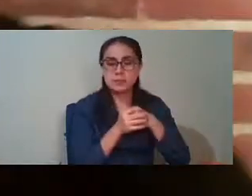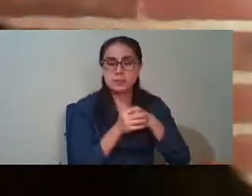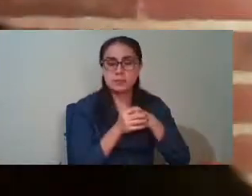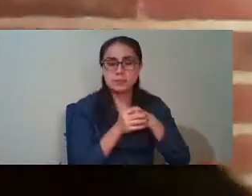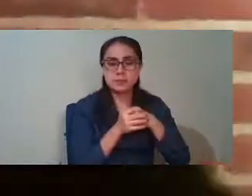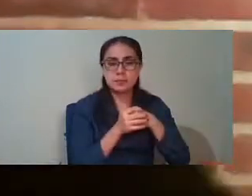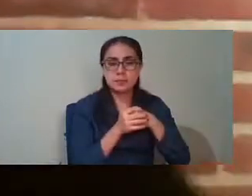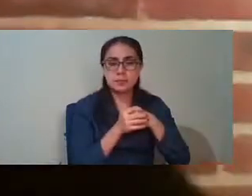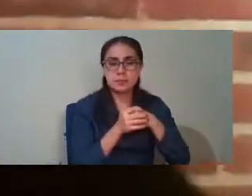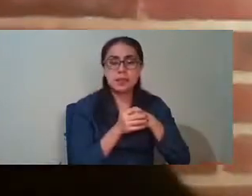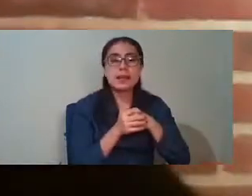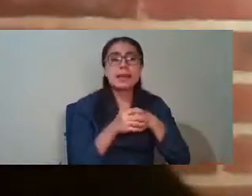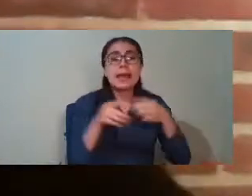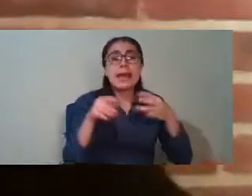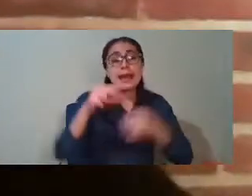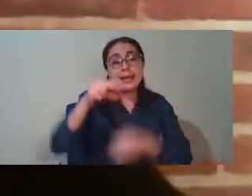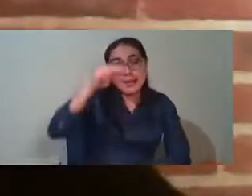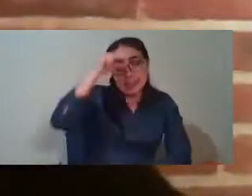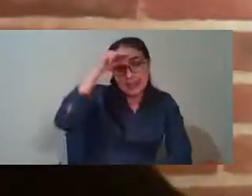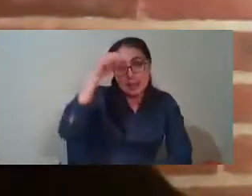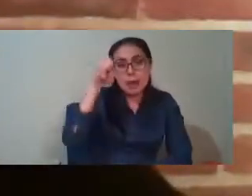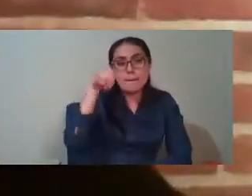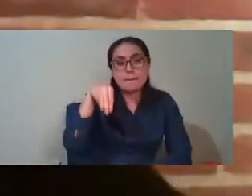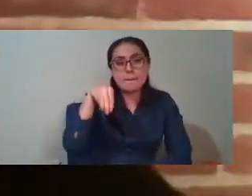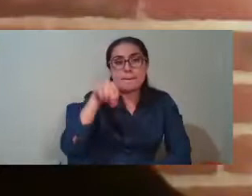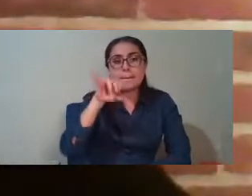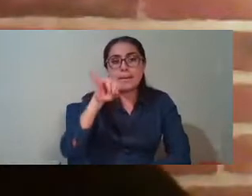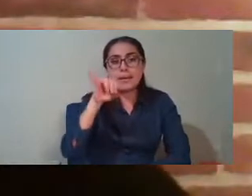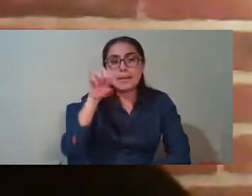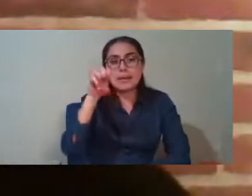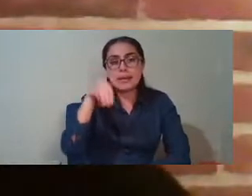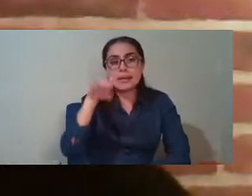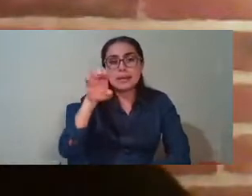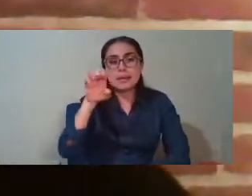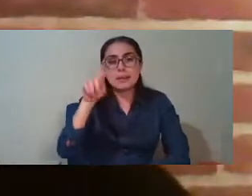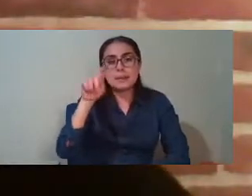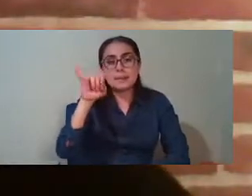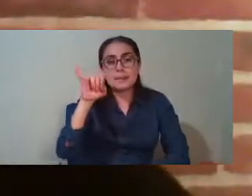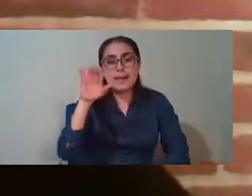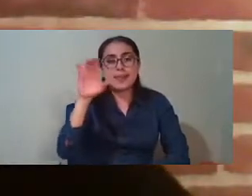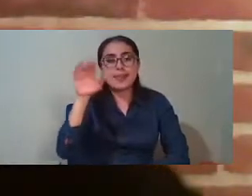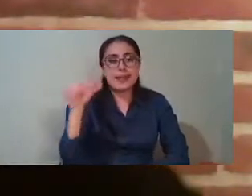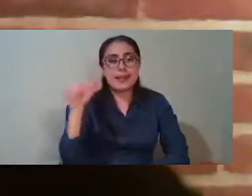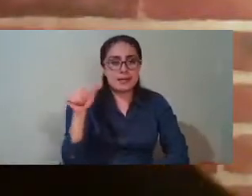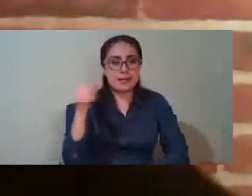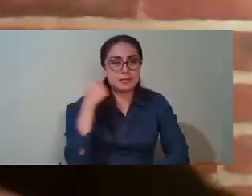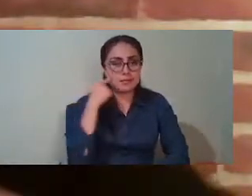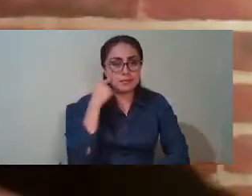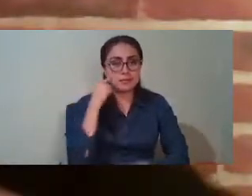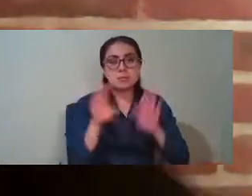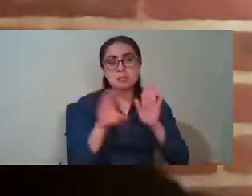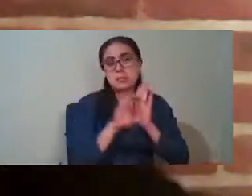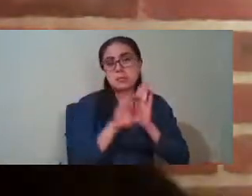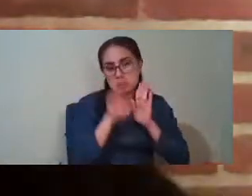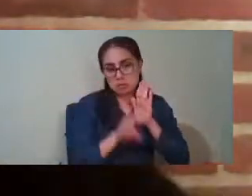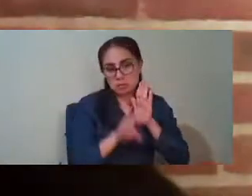La inteligencia mimética. Ya sabemos, la la mímesis